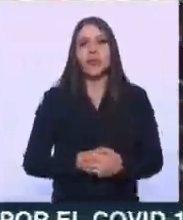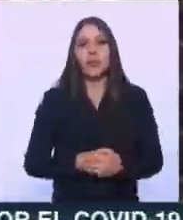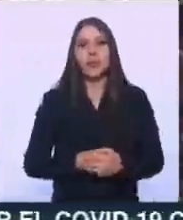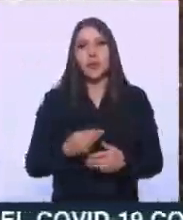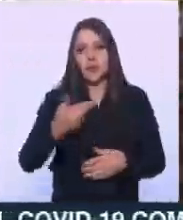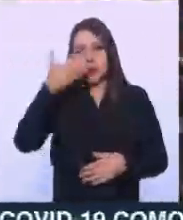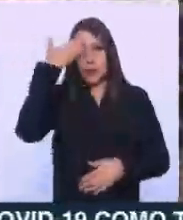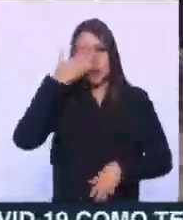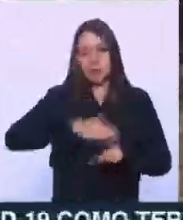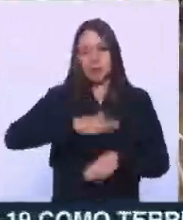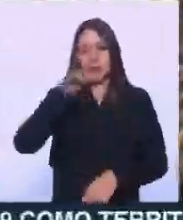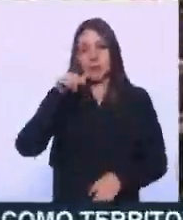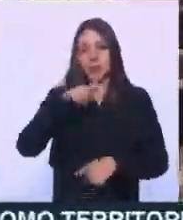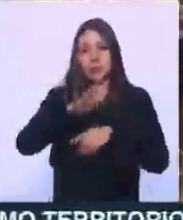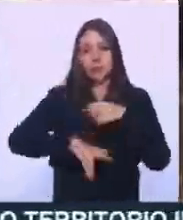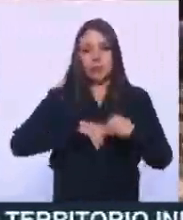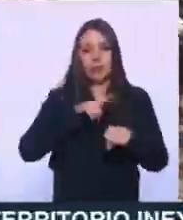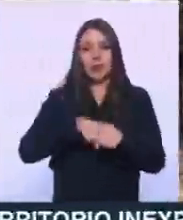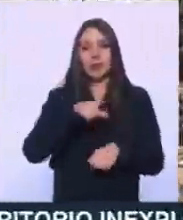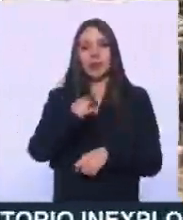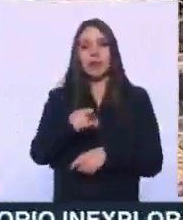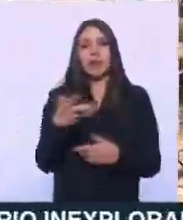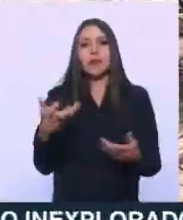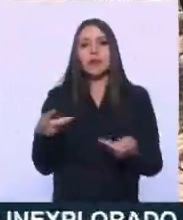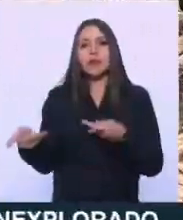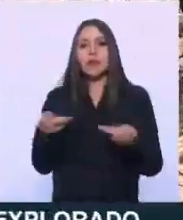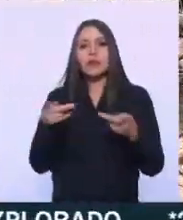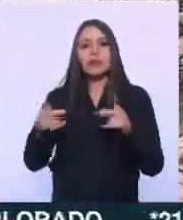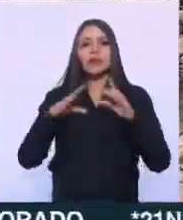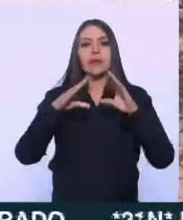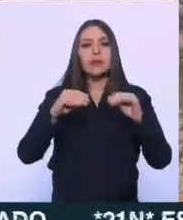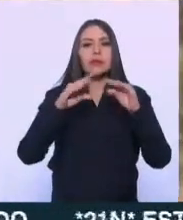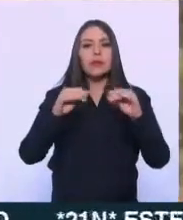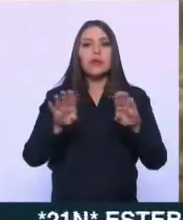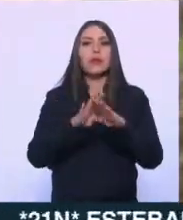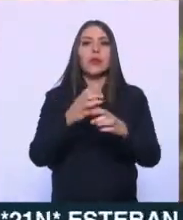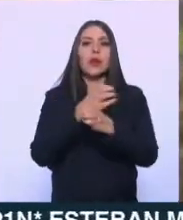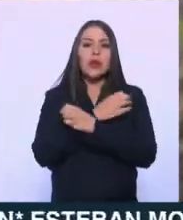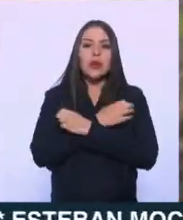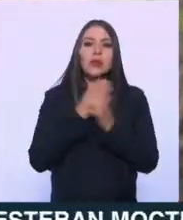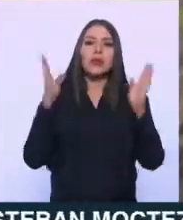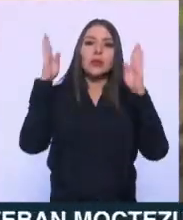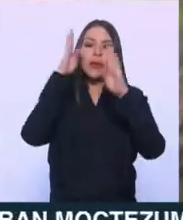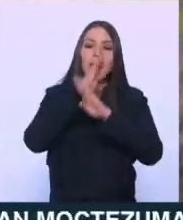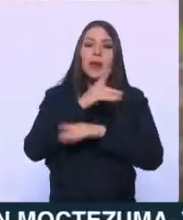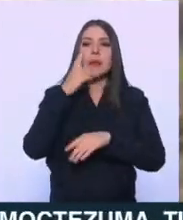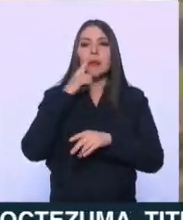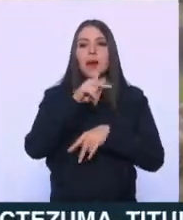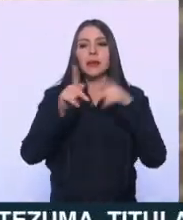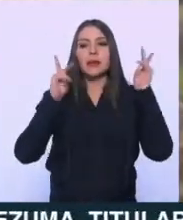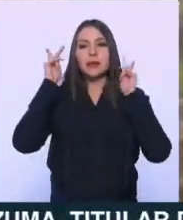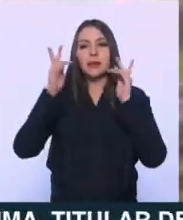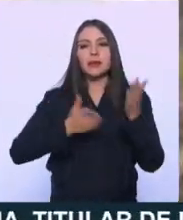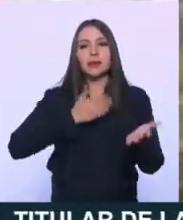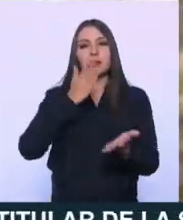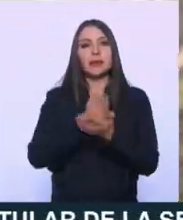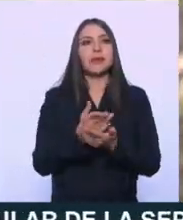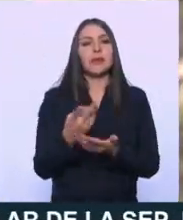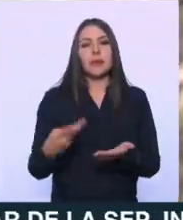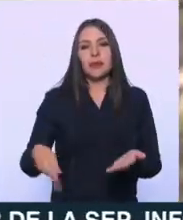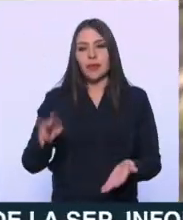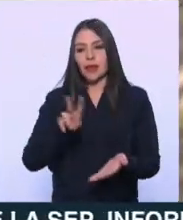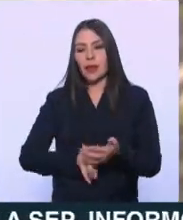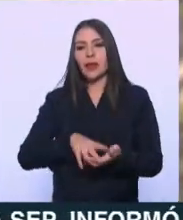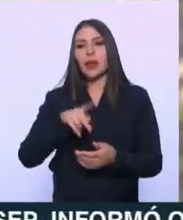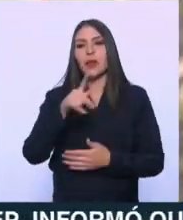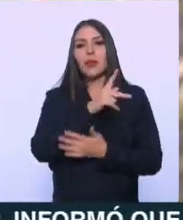esta especie, el zoológico realizará actividades lúdicas y educativas dirigidas a los visitantes. Además, cuentan con un programa de